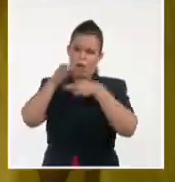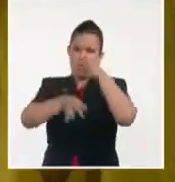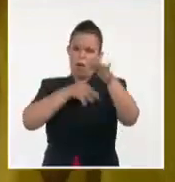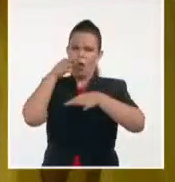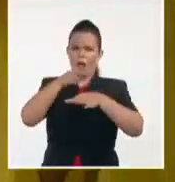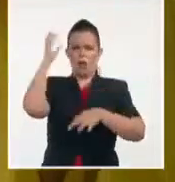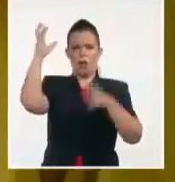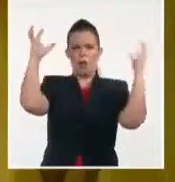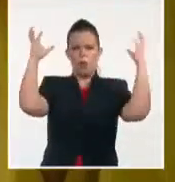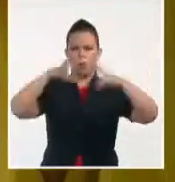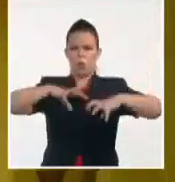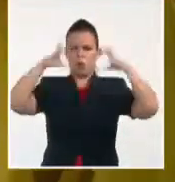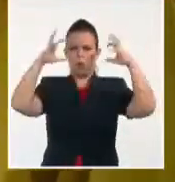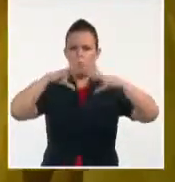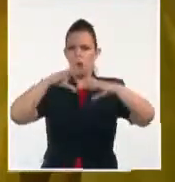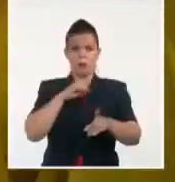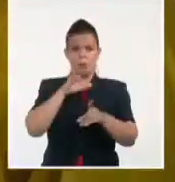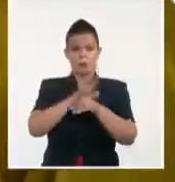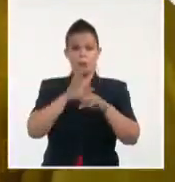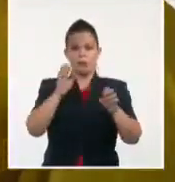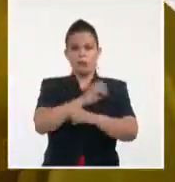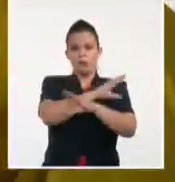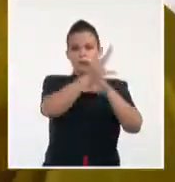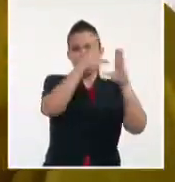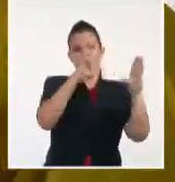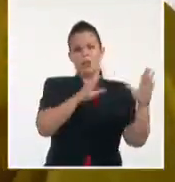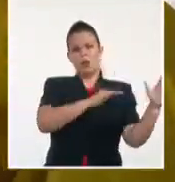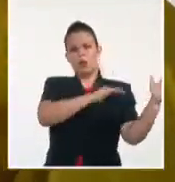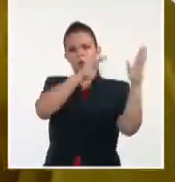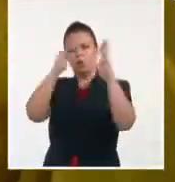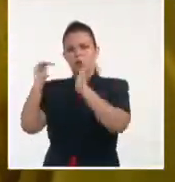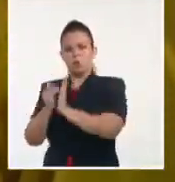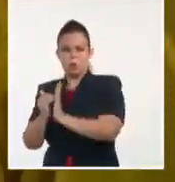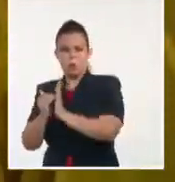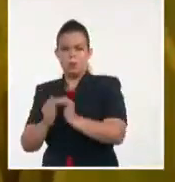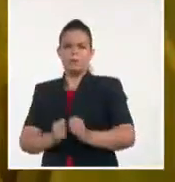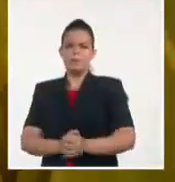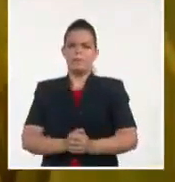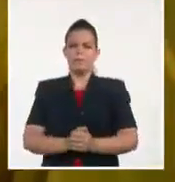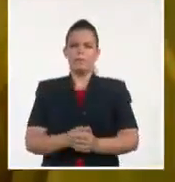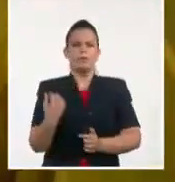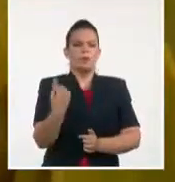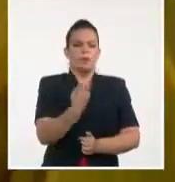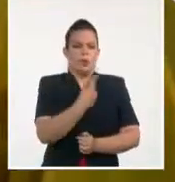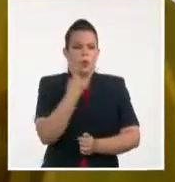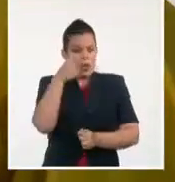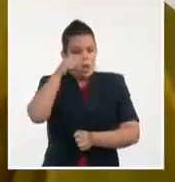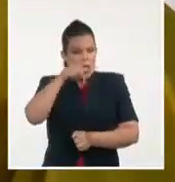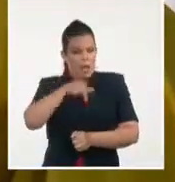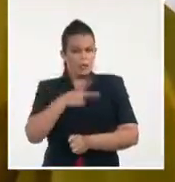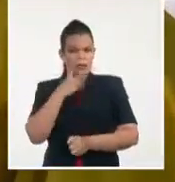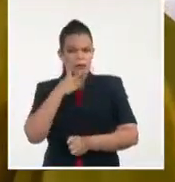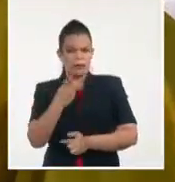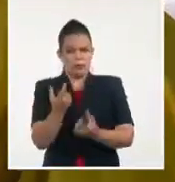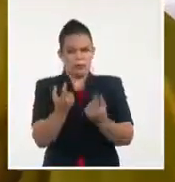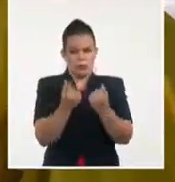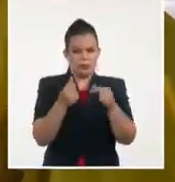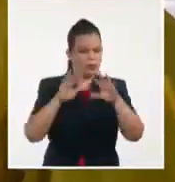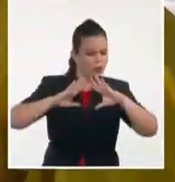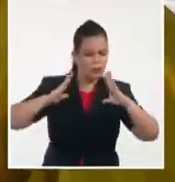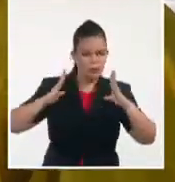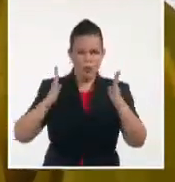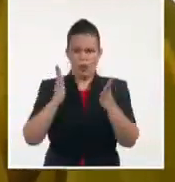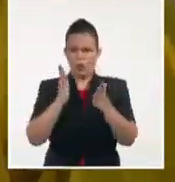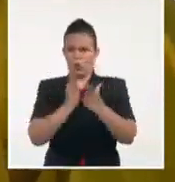persistido en el horario de la mañana y han estado hacia ahí. Nosotros, desde el punto de vista económico, están tomadas todas las medidas para la preservación de